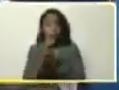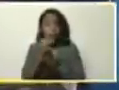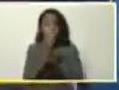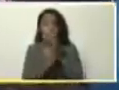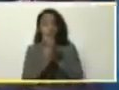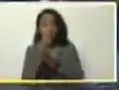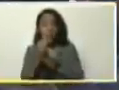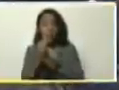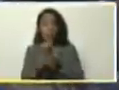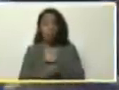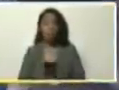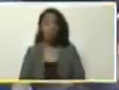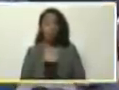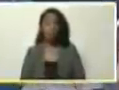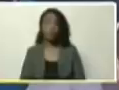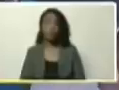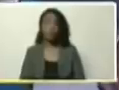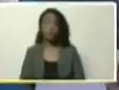emprendimientos.